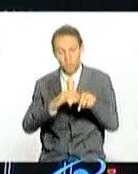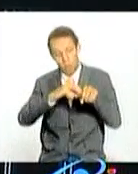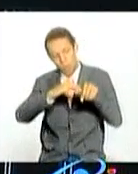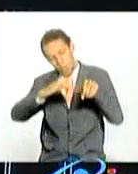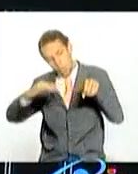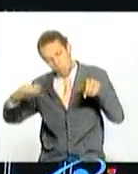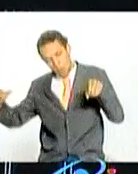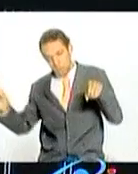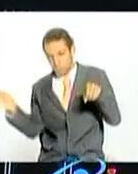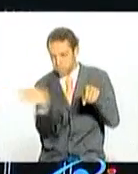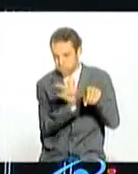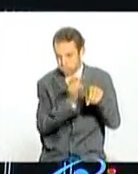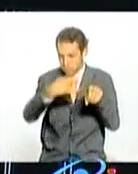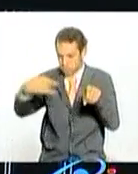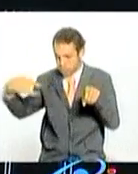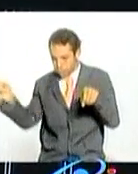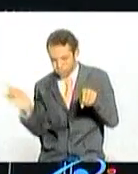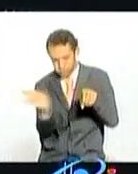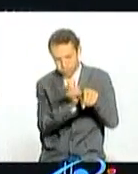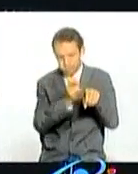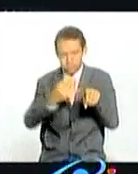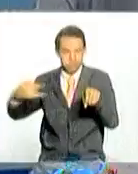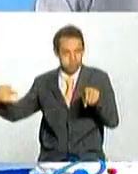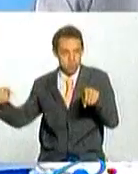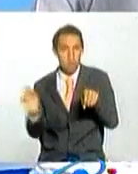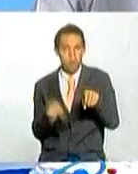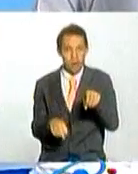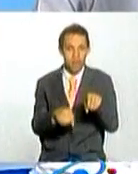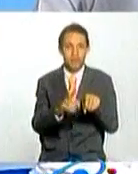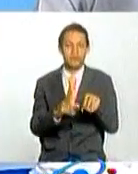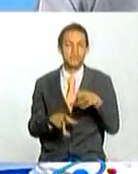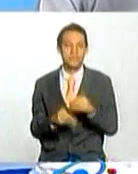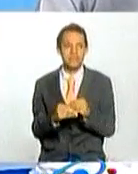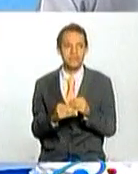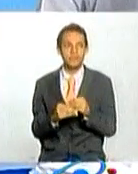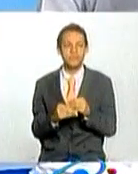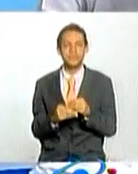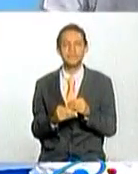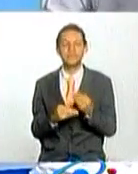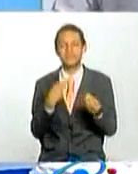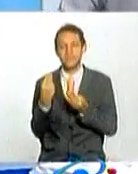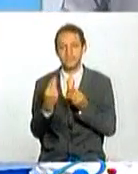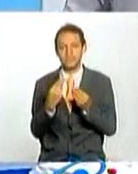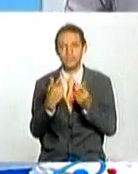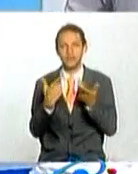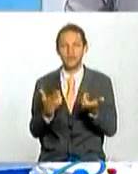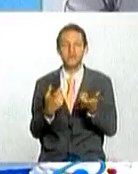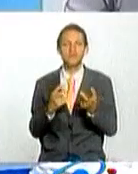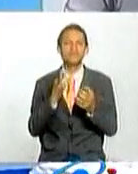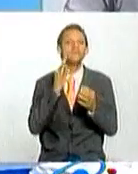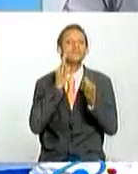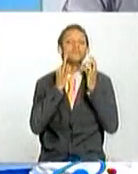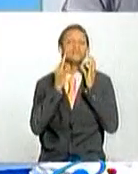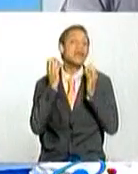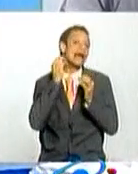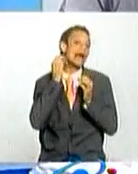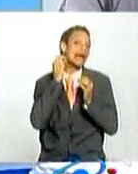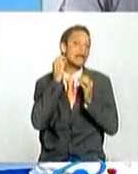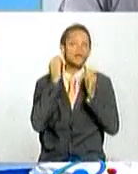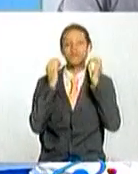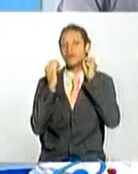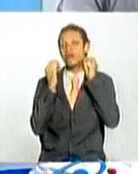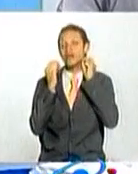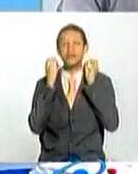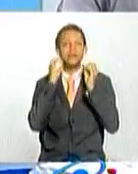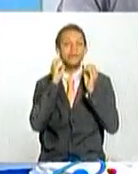ateroma que se puedan desprender. Y vemos también la parte de la cadena ganglionar, ¿sí? Miramos que